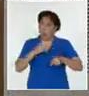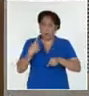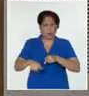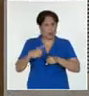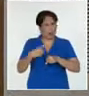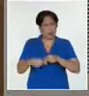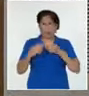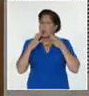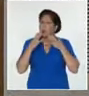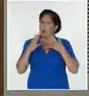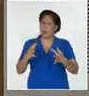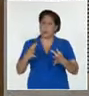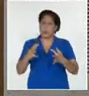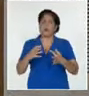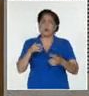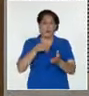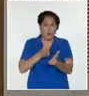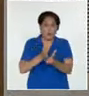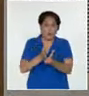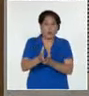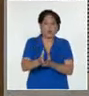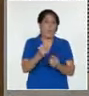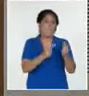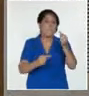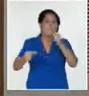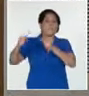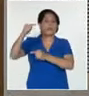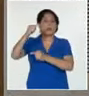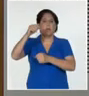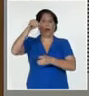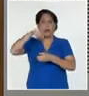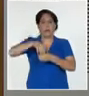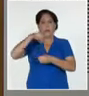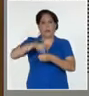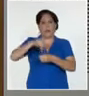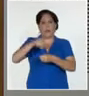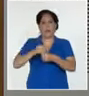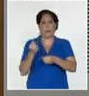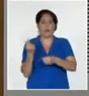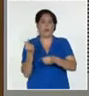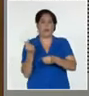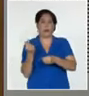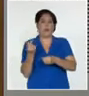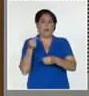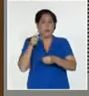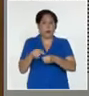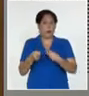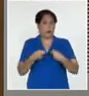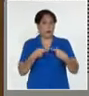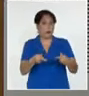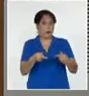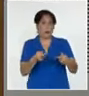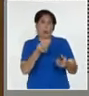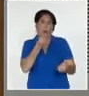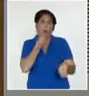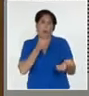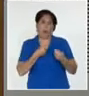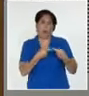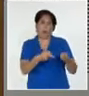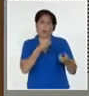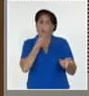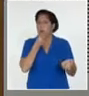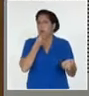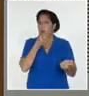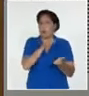tipo continúa siendo una de las fuentes principales de ingreso al país, pues todavía existen gastos irracionales e inmensas